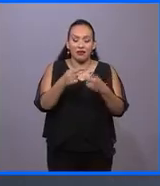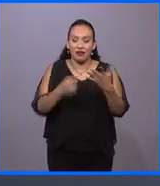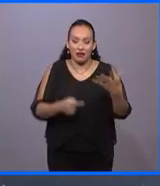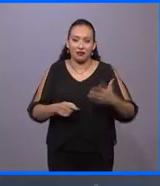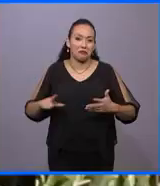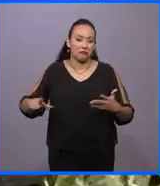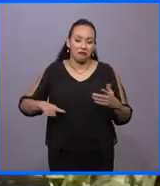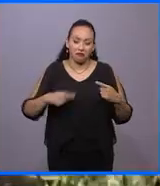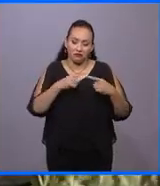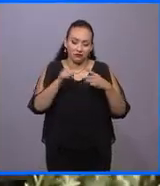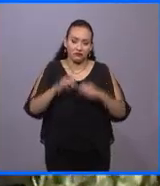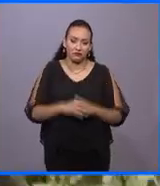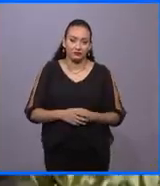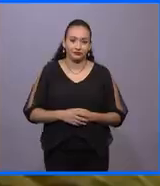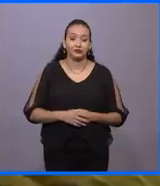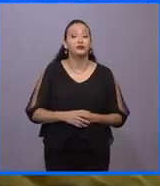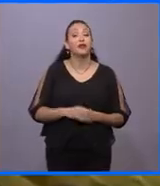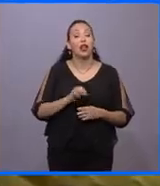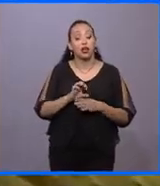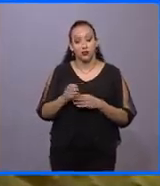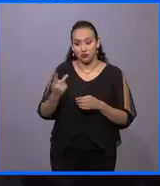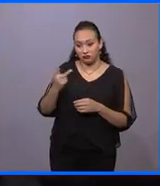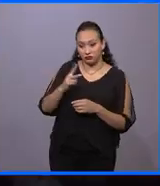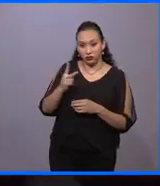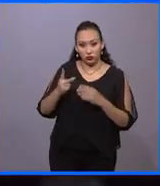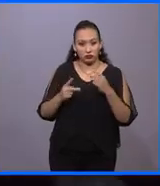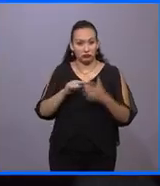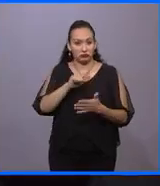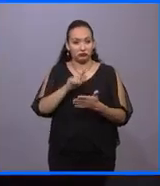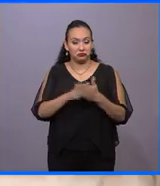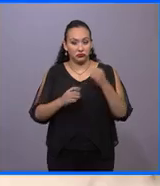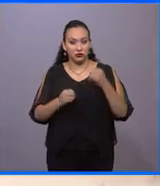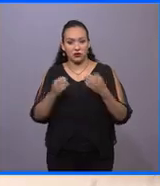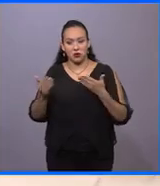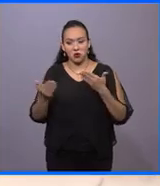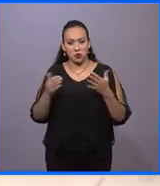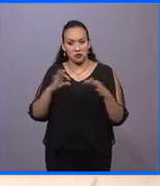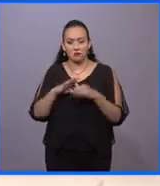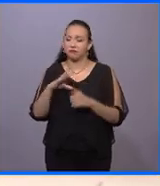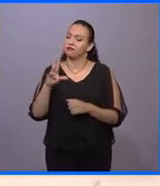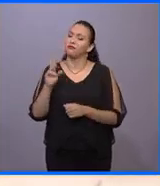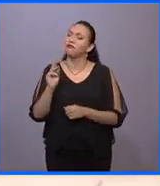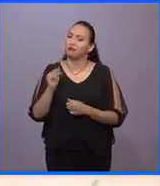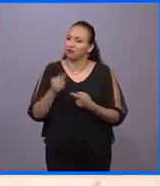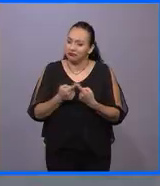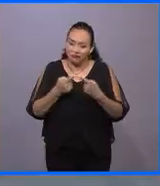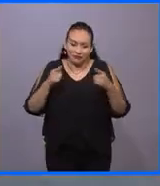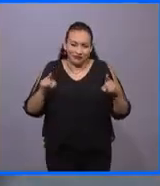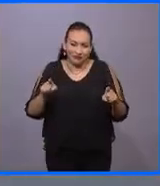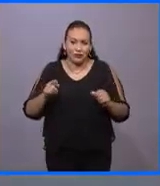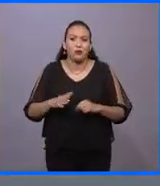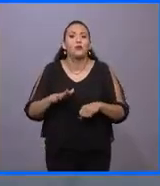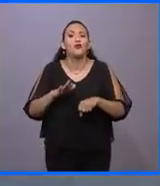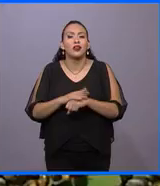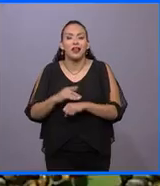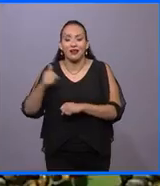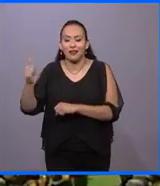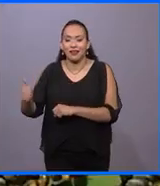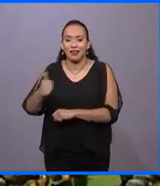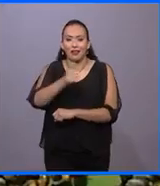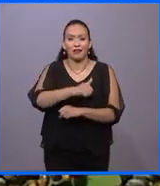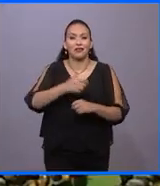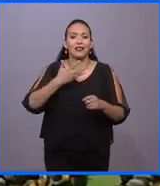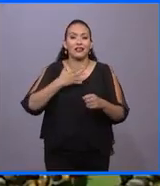por lo que no es viable concluir que ambas situaciones jurídicas sean comparables, porque su configuración corresponde a planes